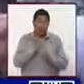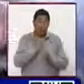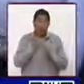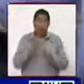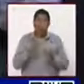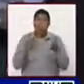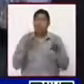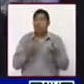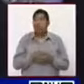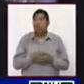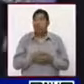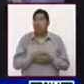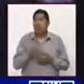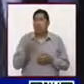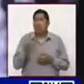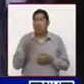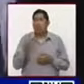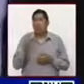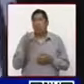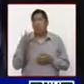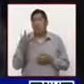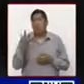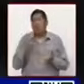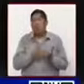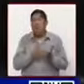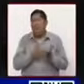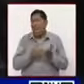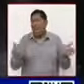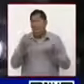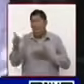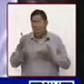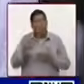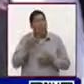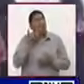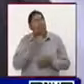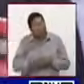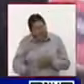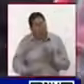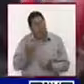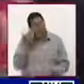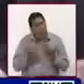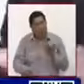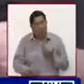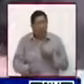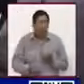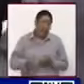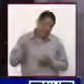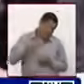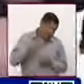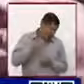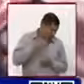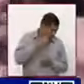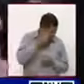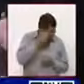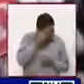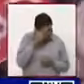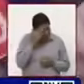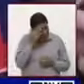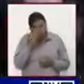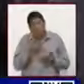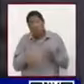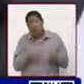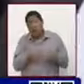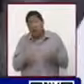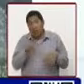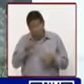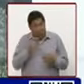hectáreas se quemaron? Una, 8, 5, no, que mamá. ¿Sabe que es un delito quemar? Sí, es un delito, pero uno qué ama hacer,